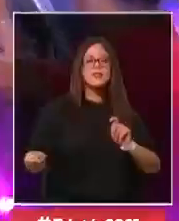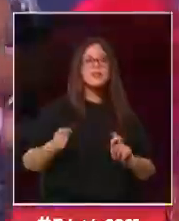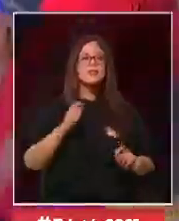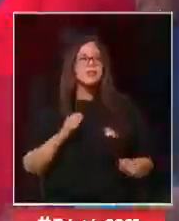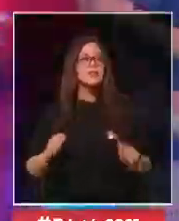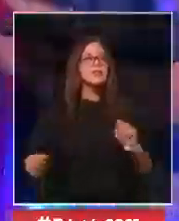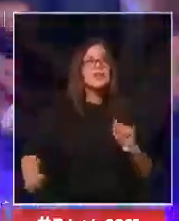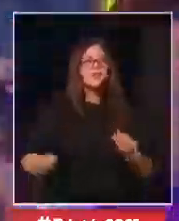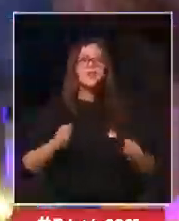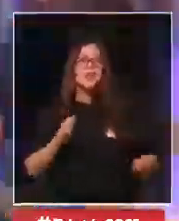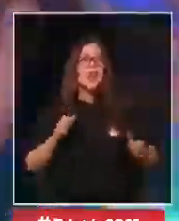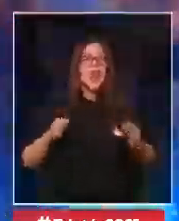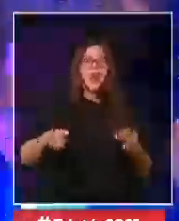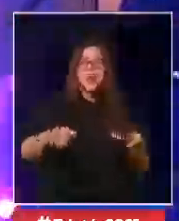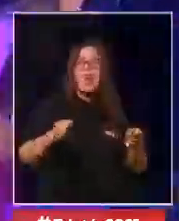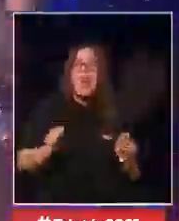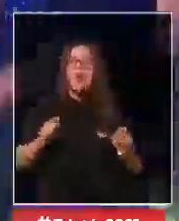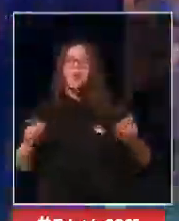Brasil.